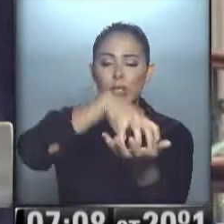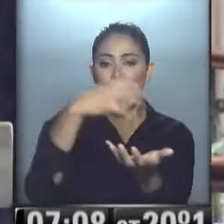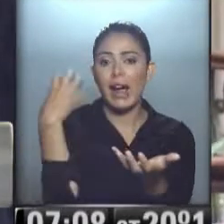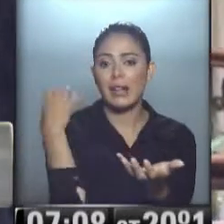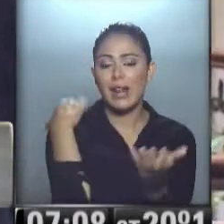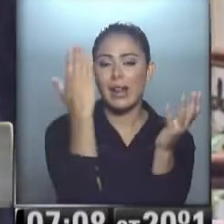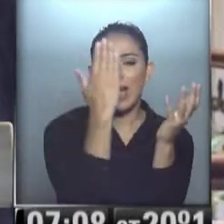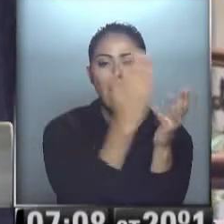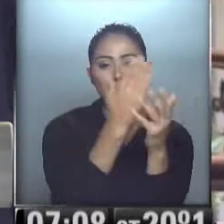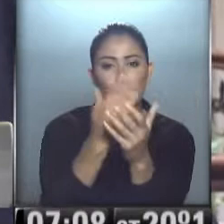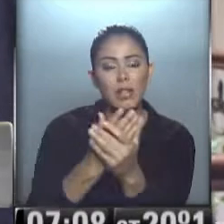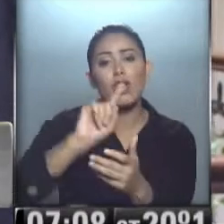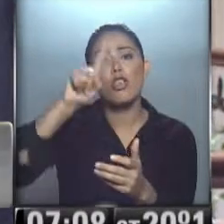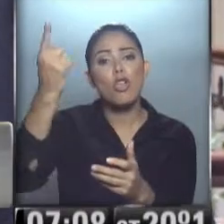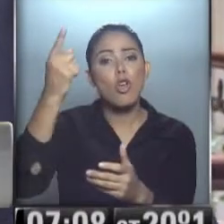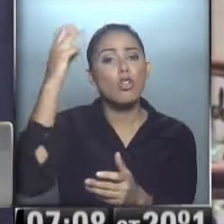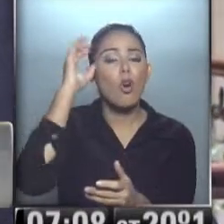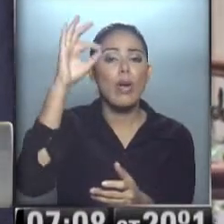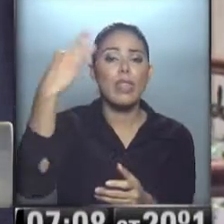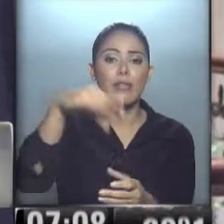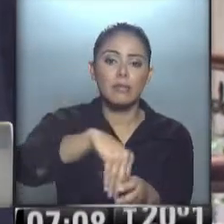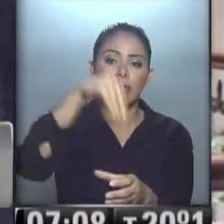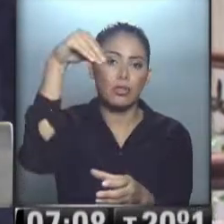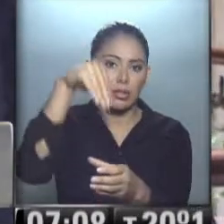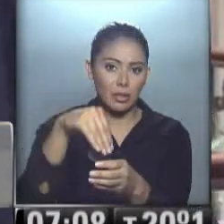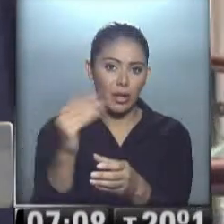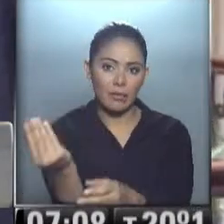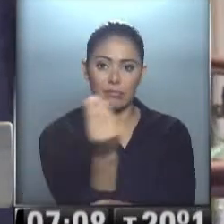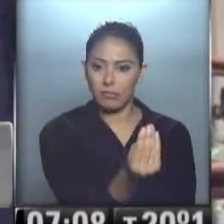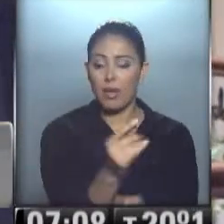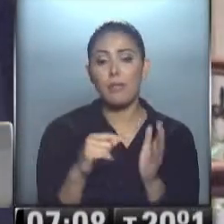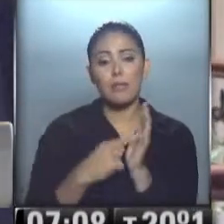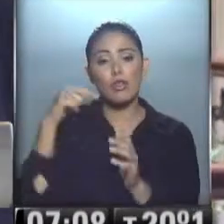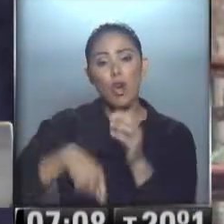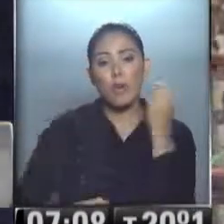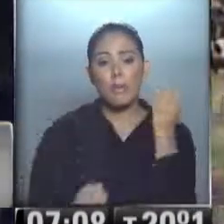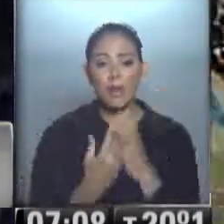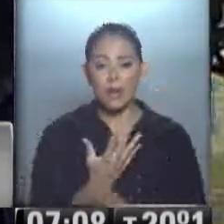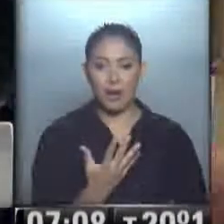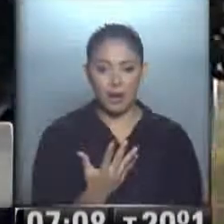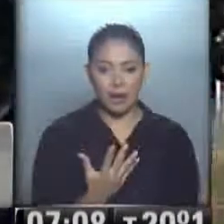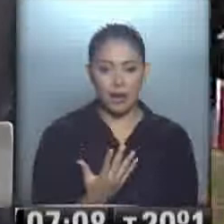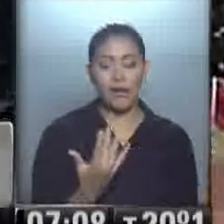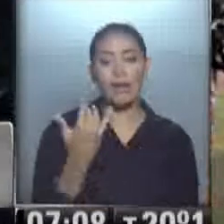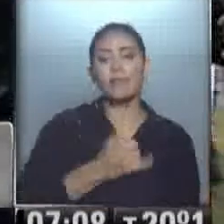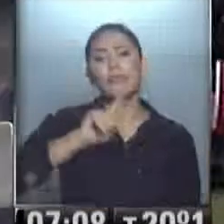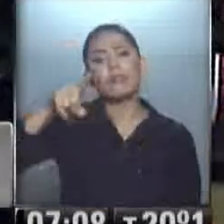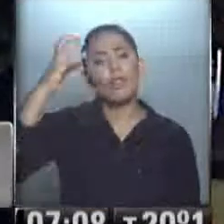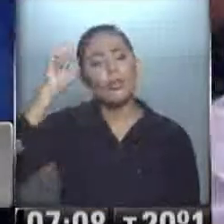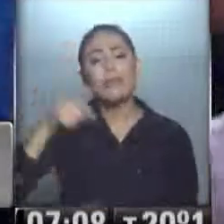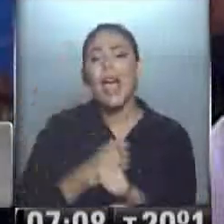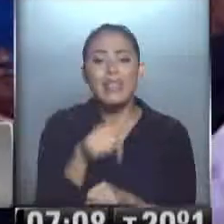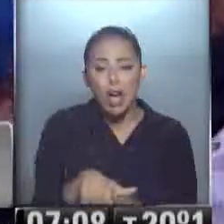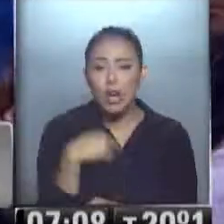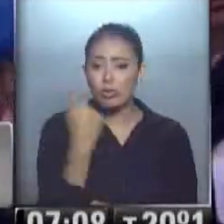para ser sorteados por otro juez esto ya fue hoy en horas de la mañana hay otros jueces pero hasta